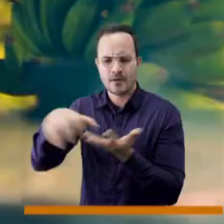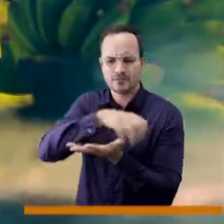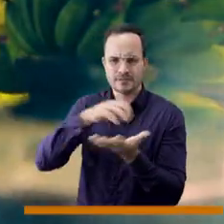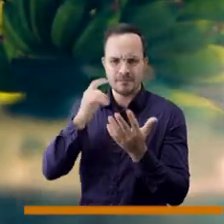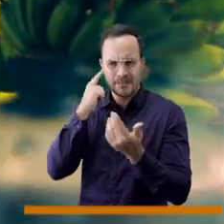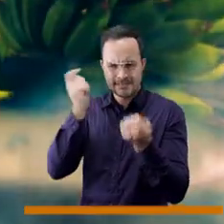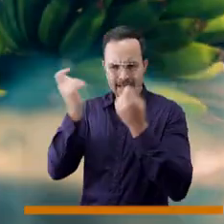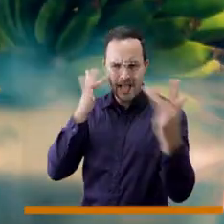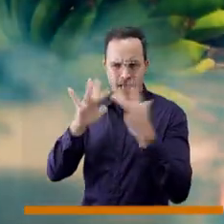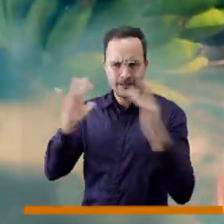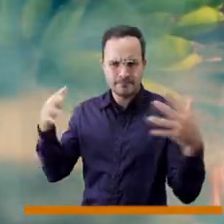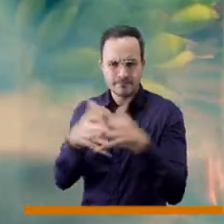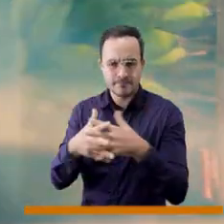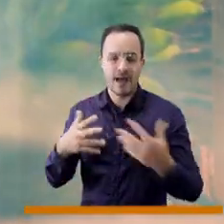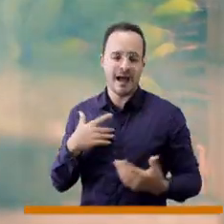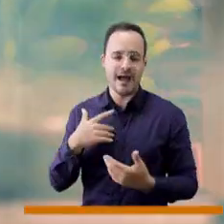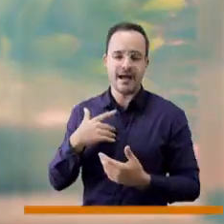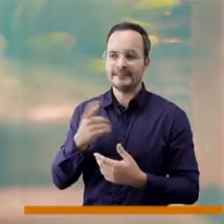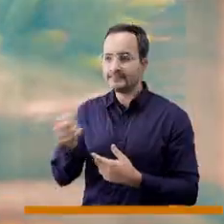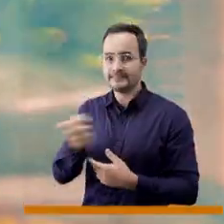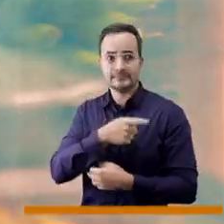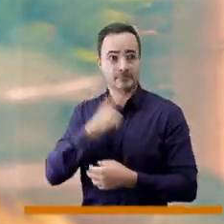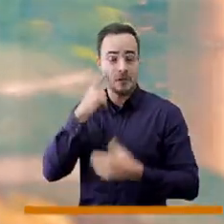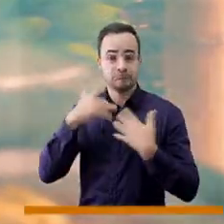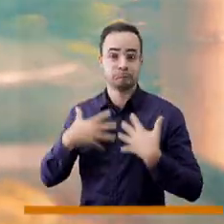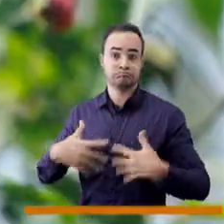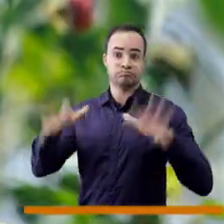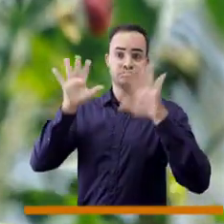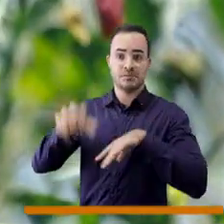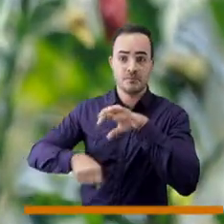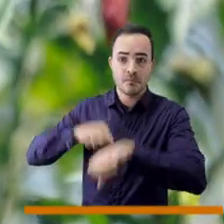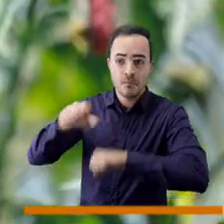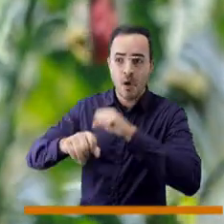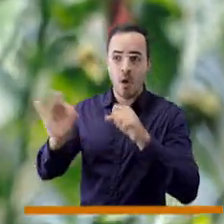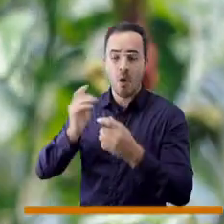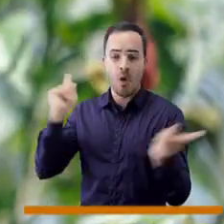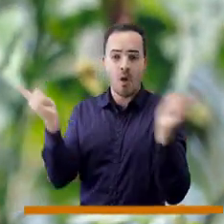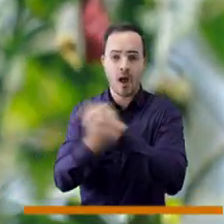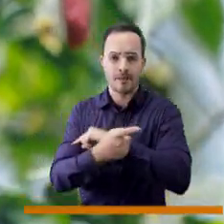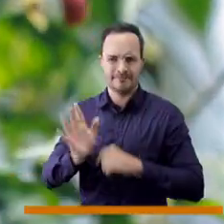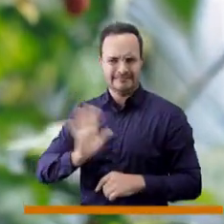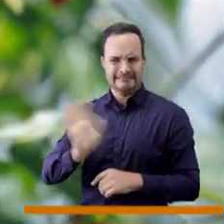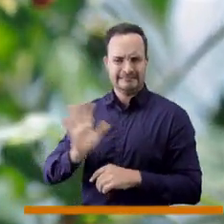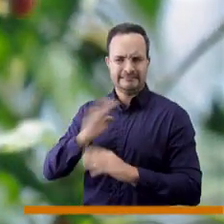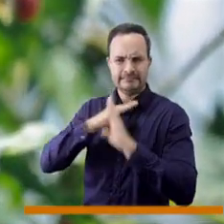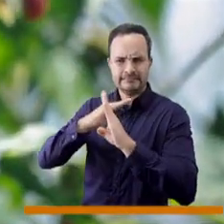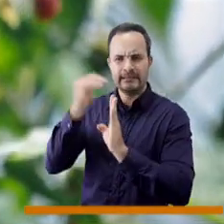metemos más a los ecosistemas estratégicos y limitamos esos corredores biológicos de las grandes,